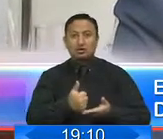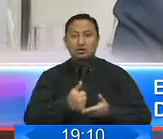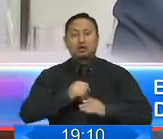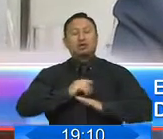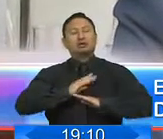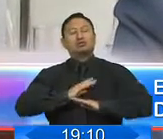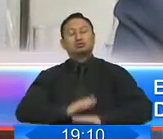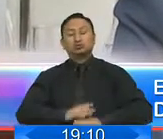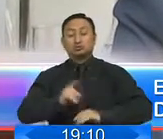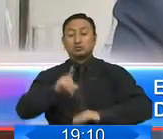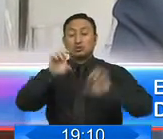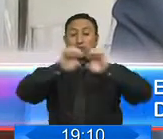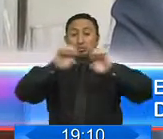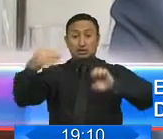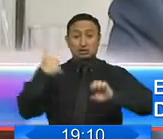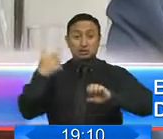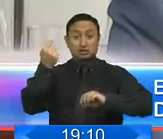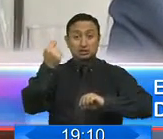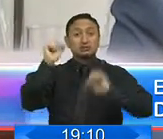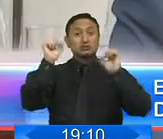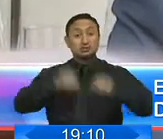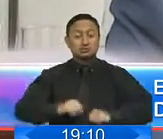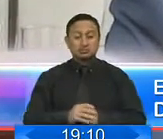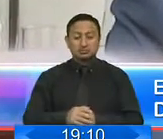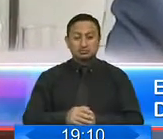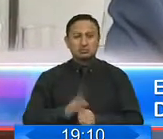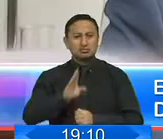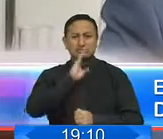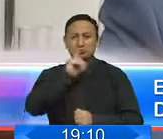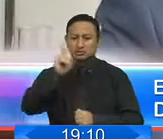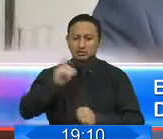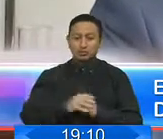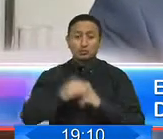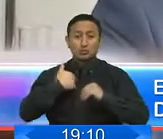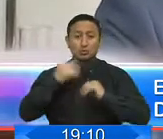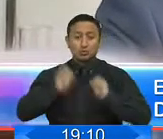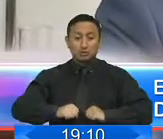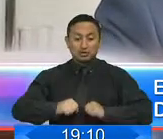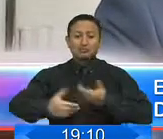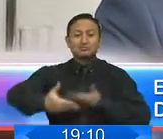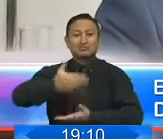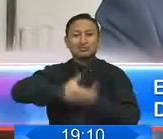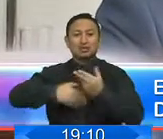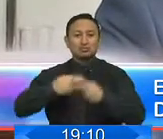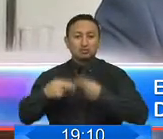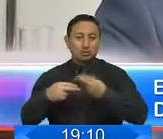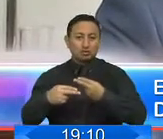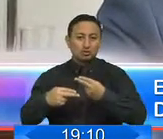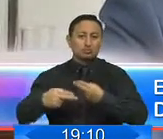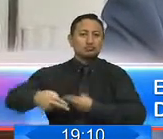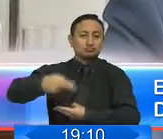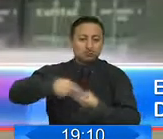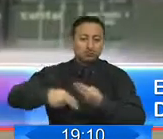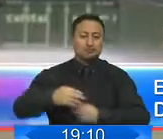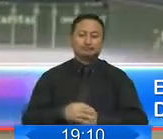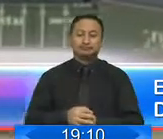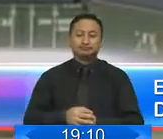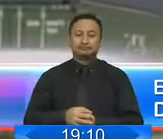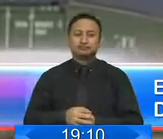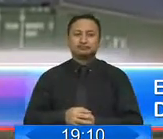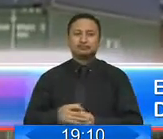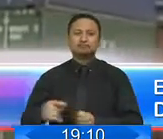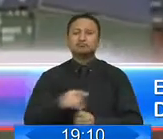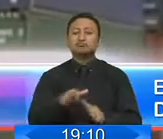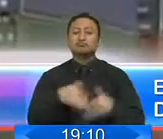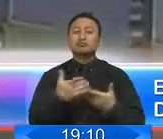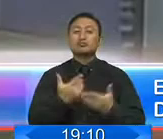la liquidez de las empresas exportadoras, que siempre se necesita para poder seguir operando de manera efectiva, digamos. La medida es parte de la